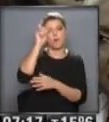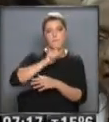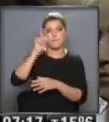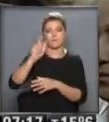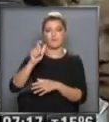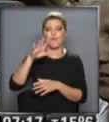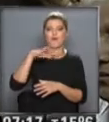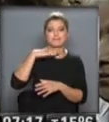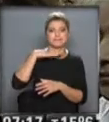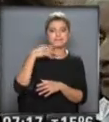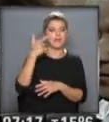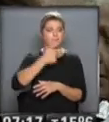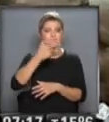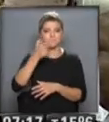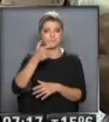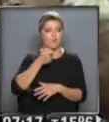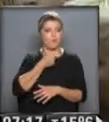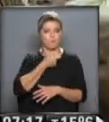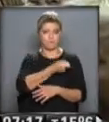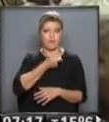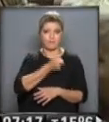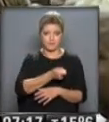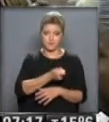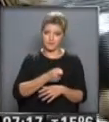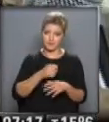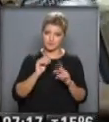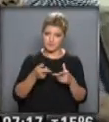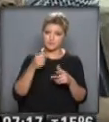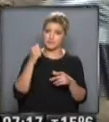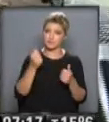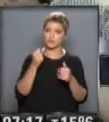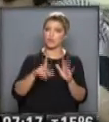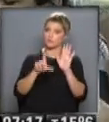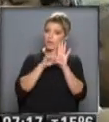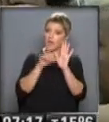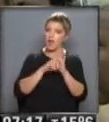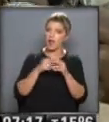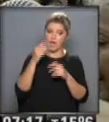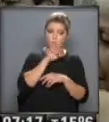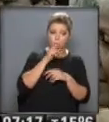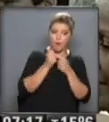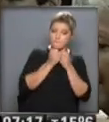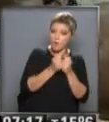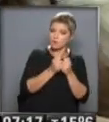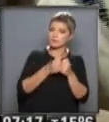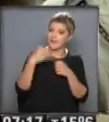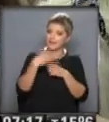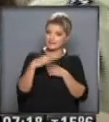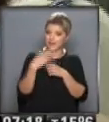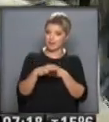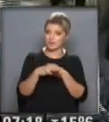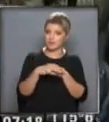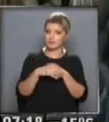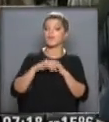atroz asesinato y que merece todo el castigo, toda la fuerza de la ley. Y hemos en su momento también